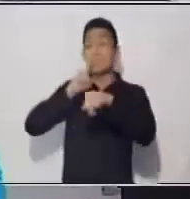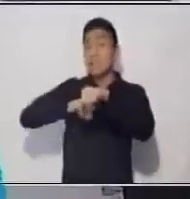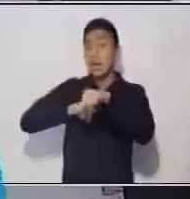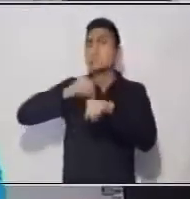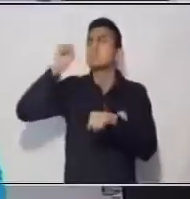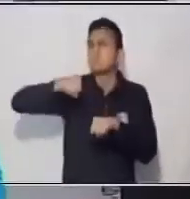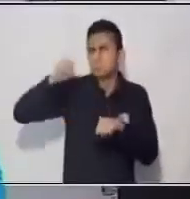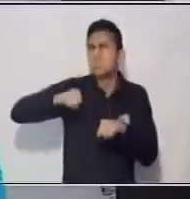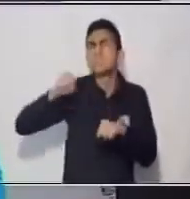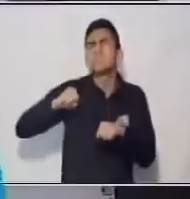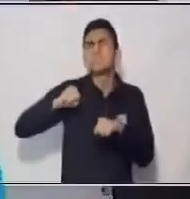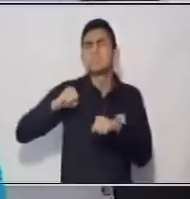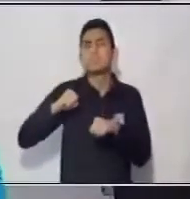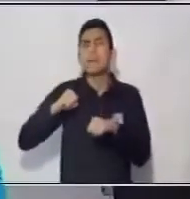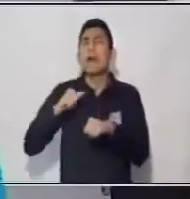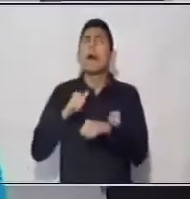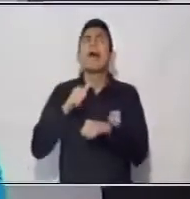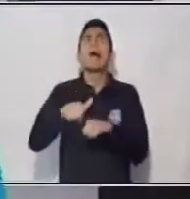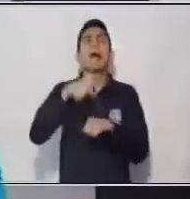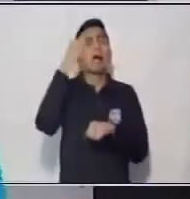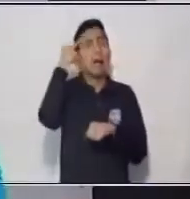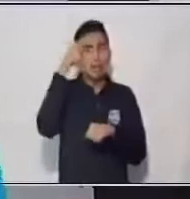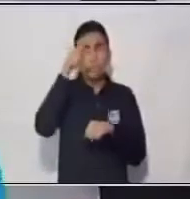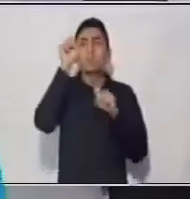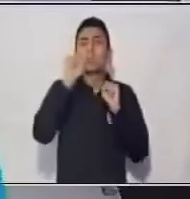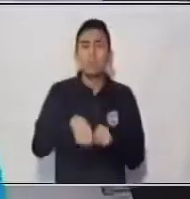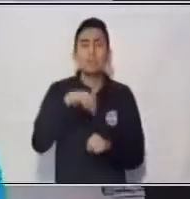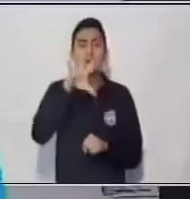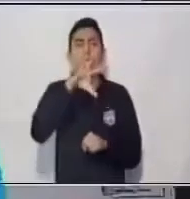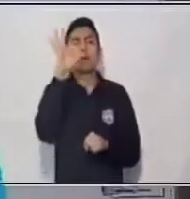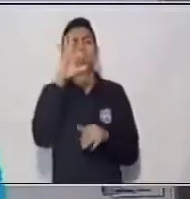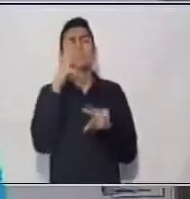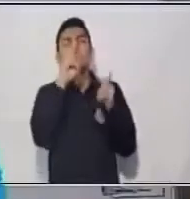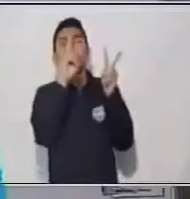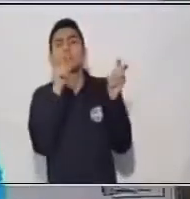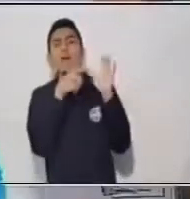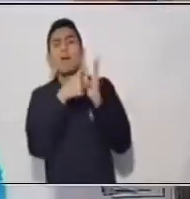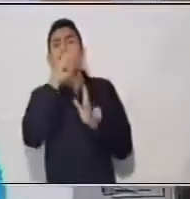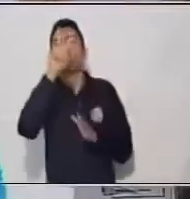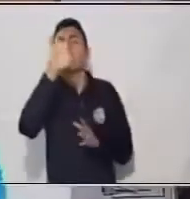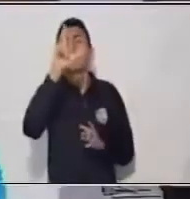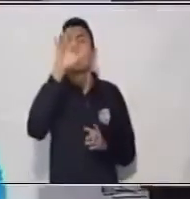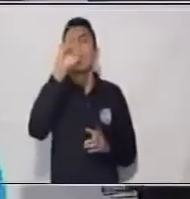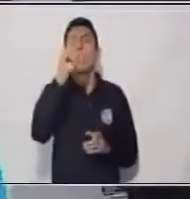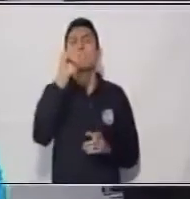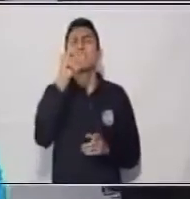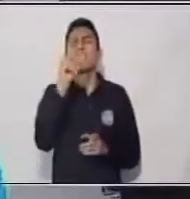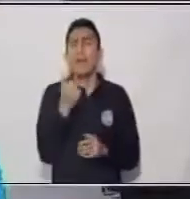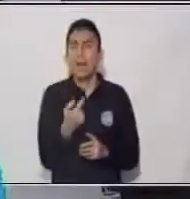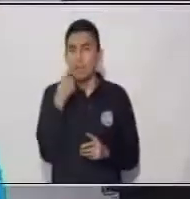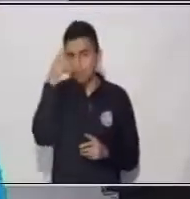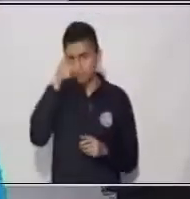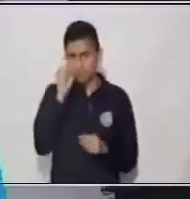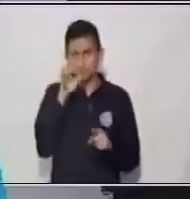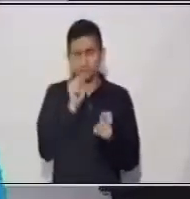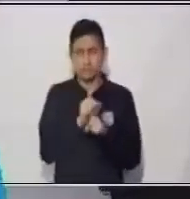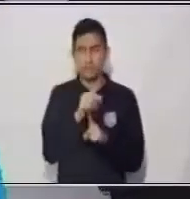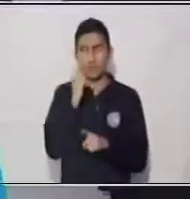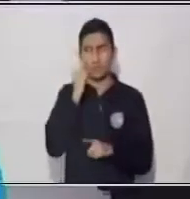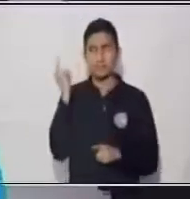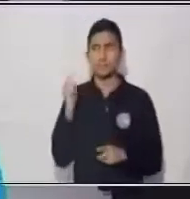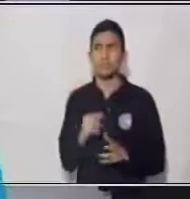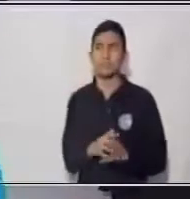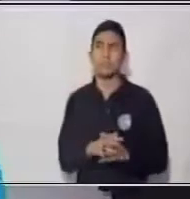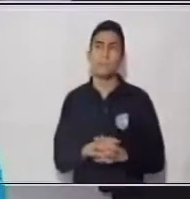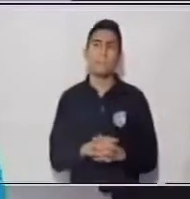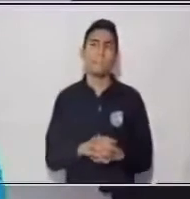Yo puedo encontrar la velocidad. Entonces yo coloco mi ecuación, velocidad es